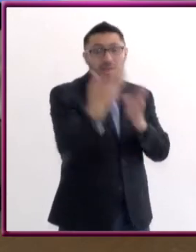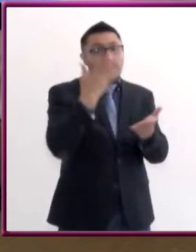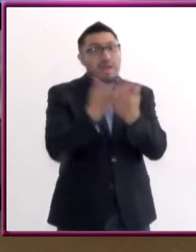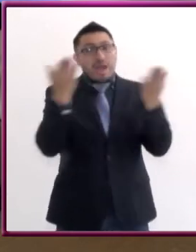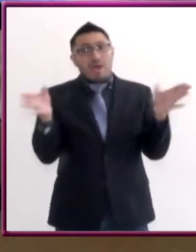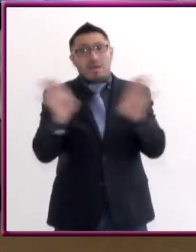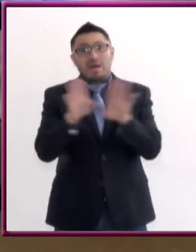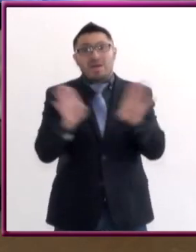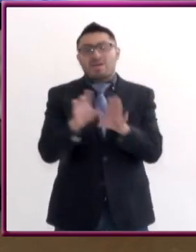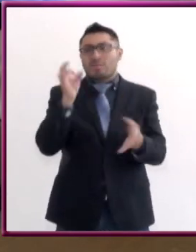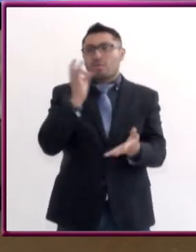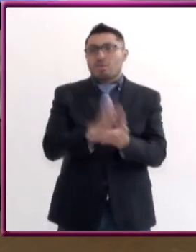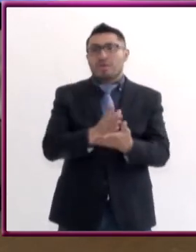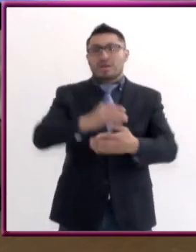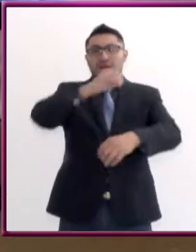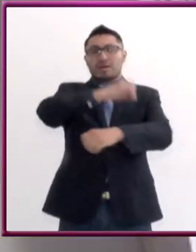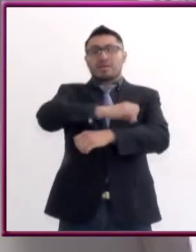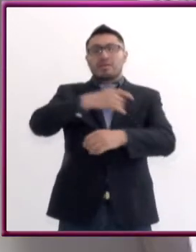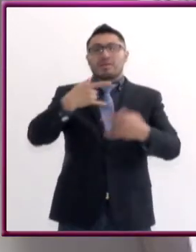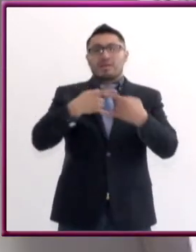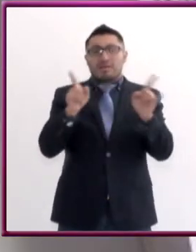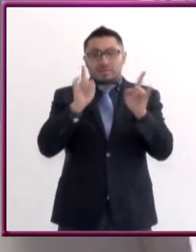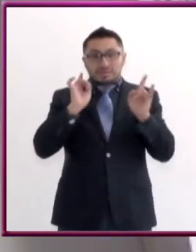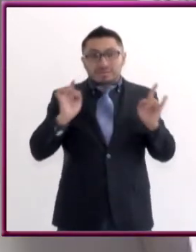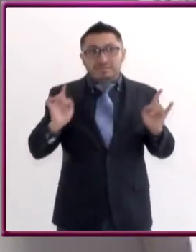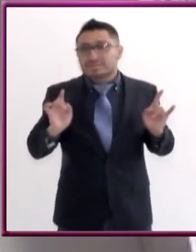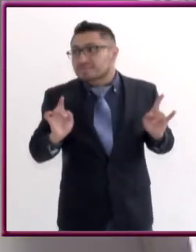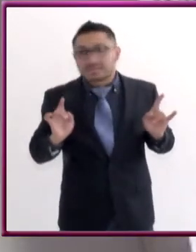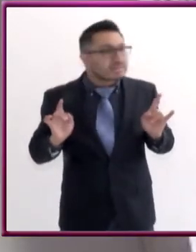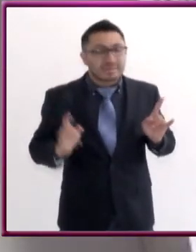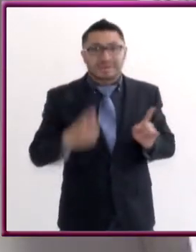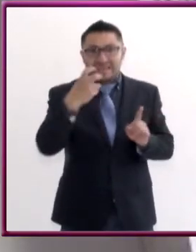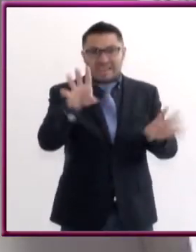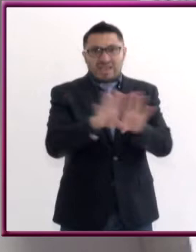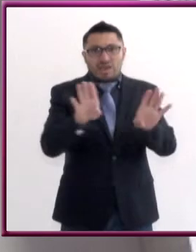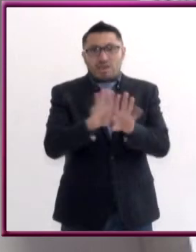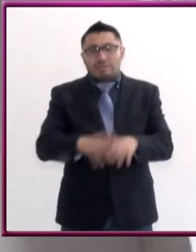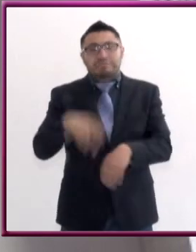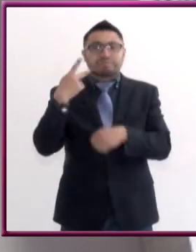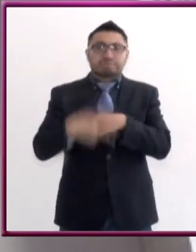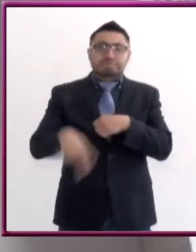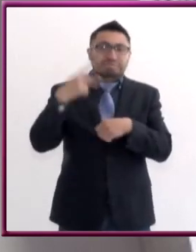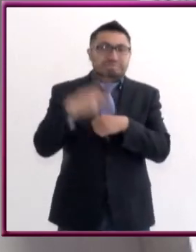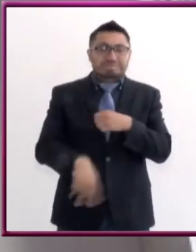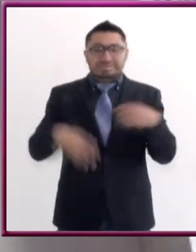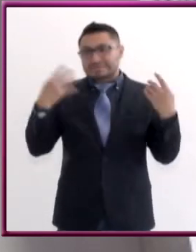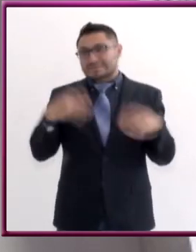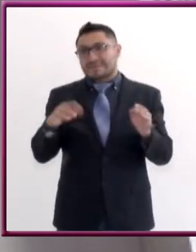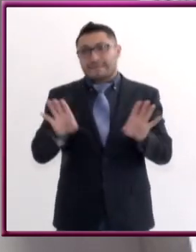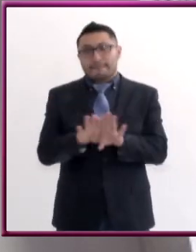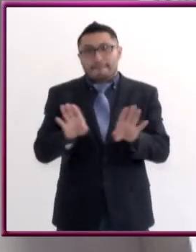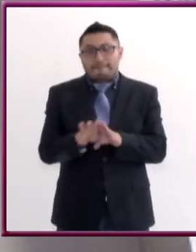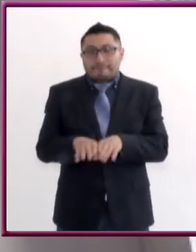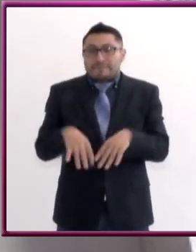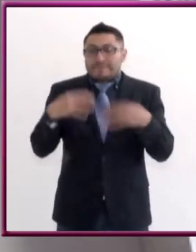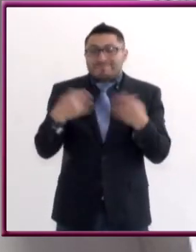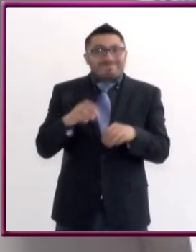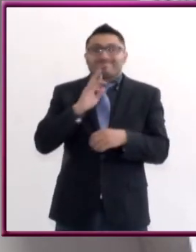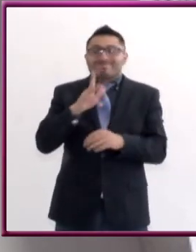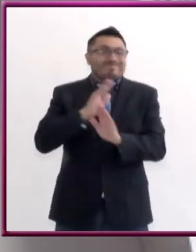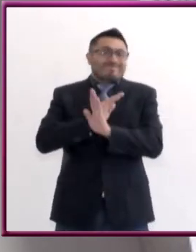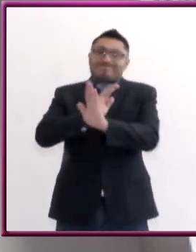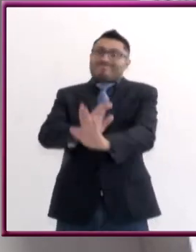de asomarnos a la calle resulta que es peligroso,